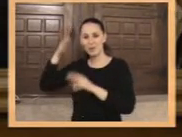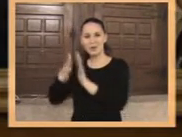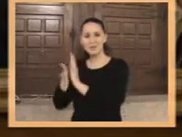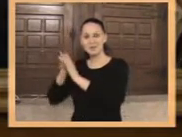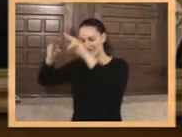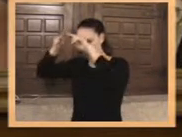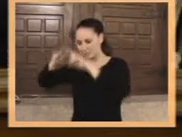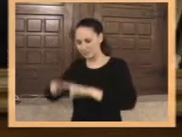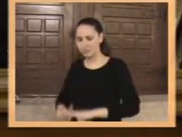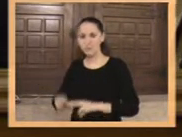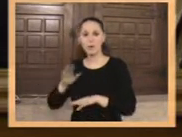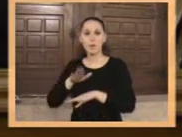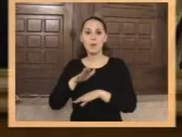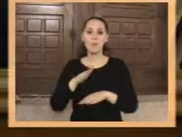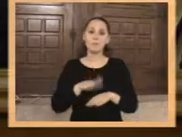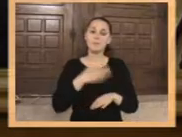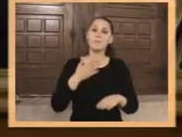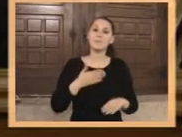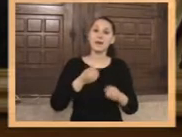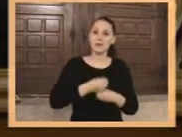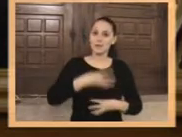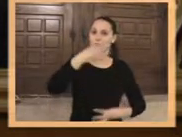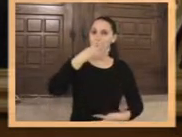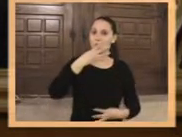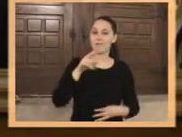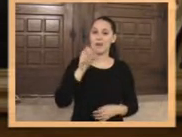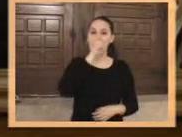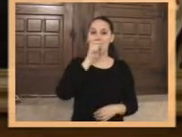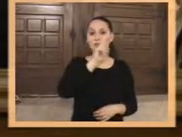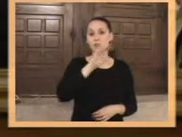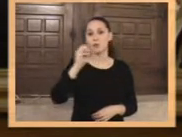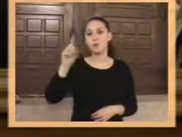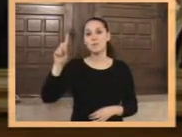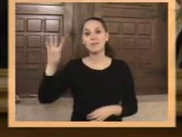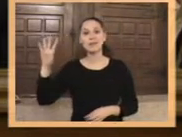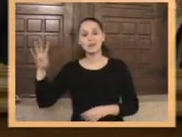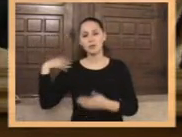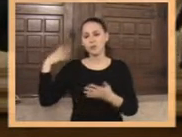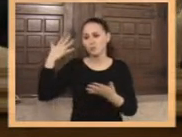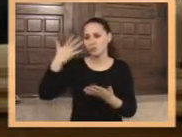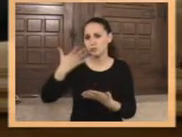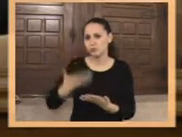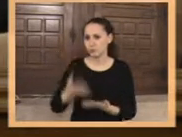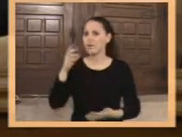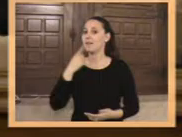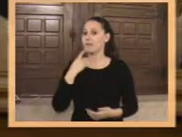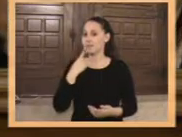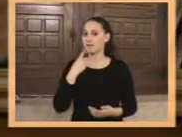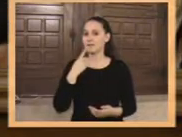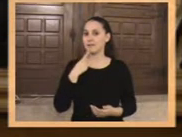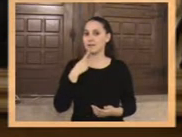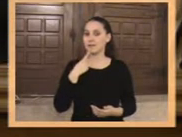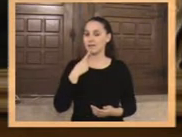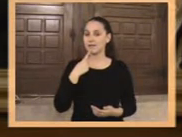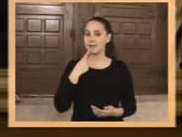del inmueble que se aprobó en el 2014 precisamente era una de las cuestiones que se ponía de manifiesto, ¿no? El